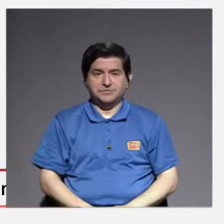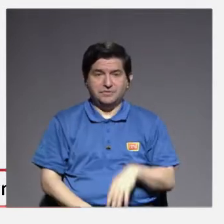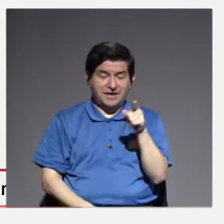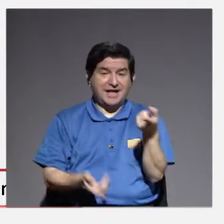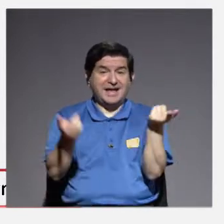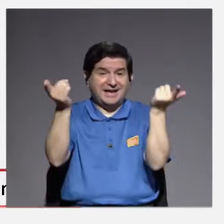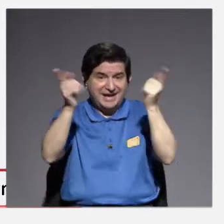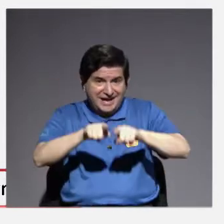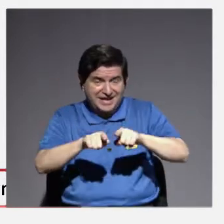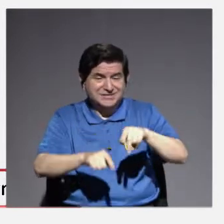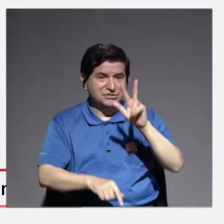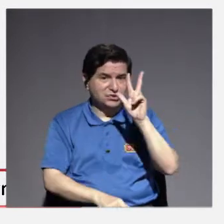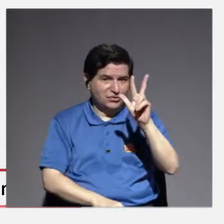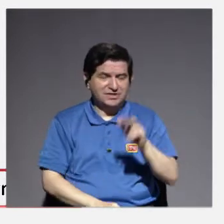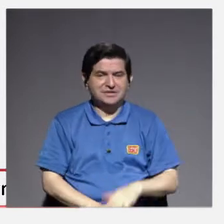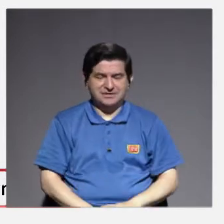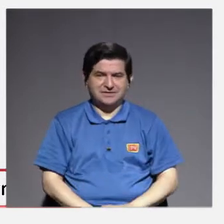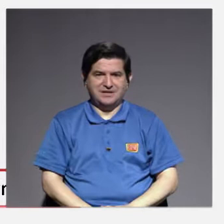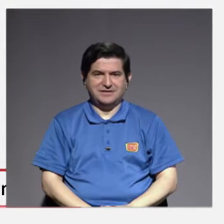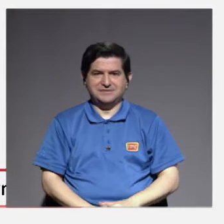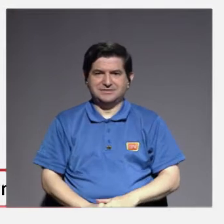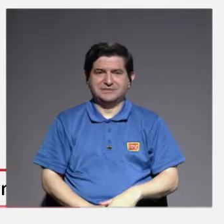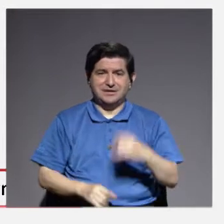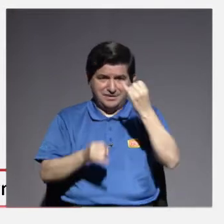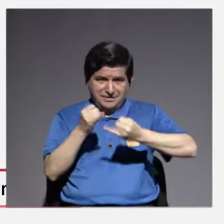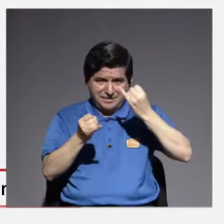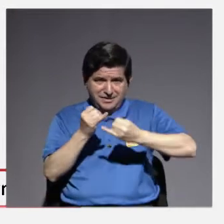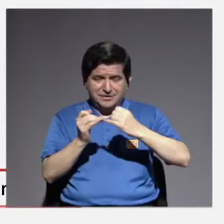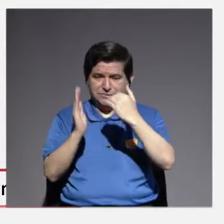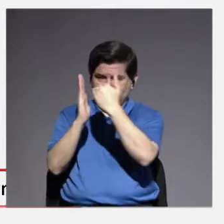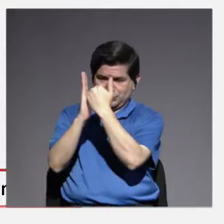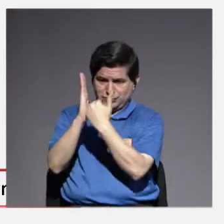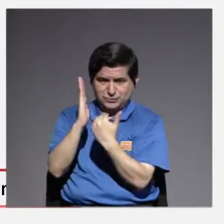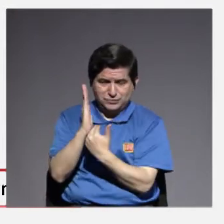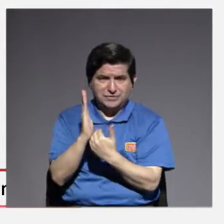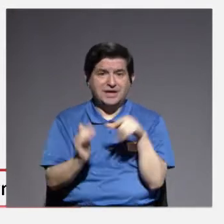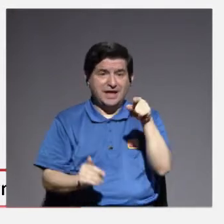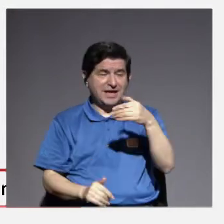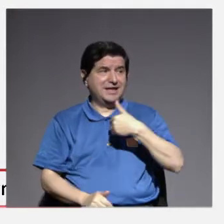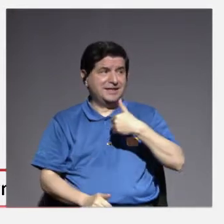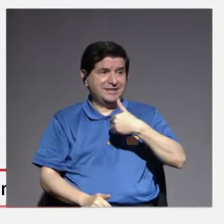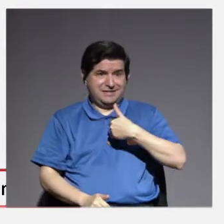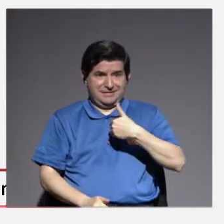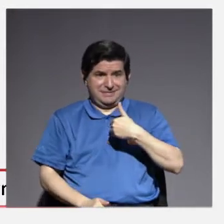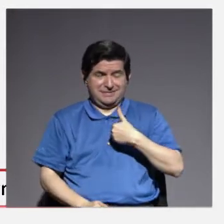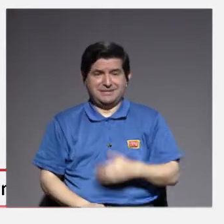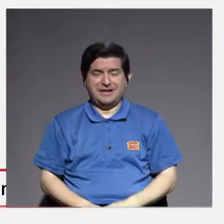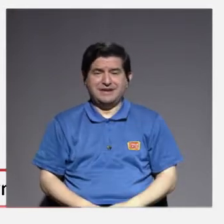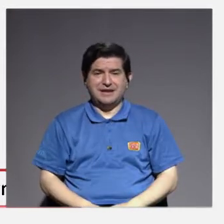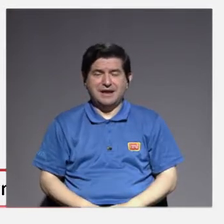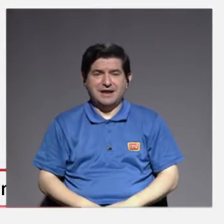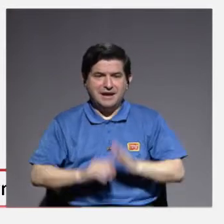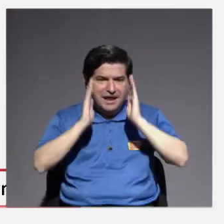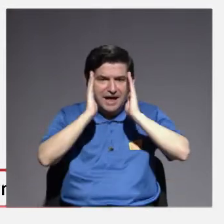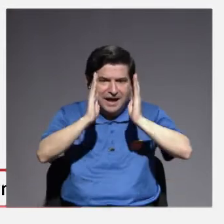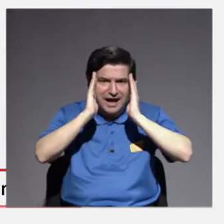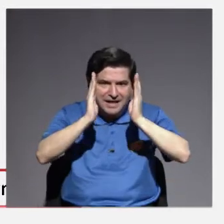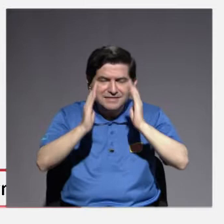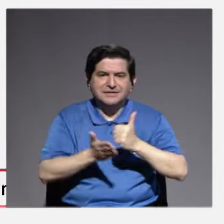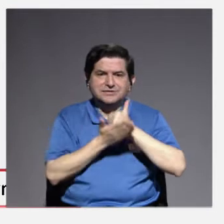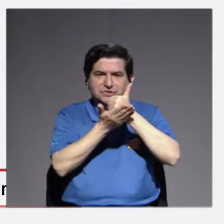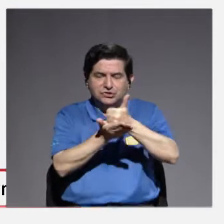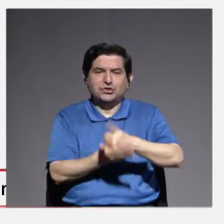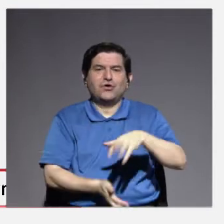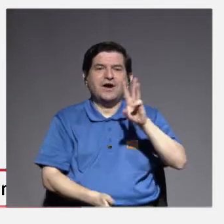el caso de 3, El Guarco, Quepos y Turrialba, que ese informático tiene que dar mantenimiento o ayuda